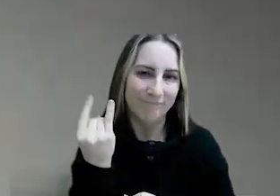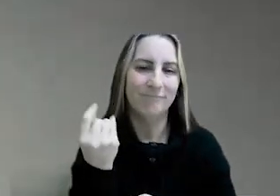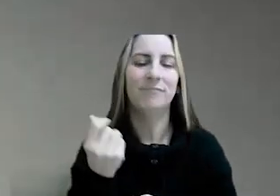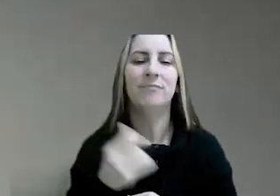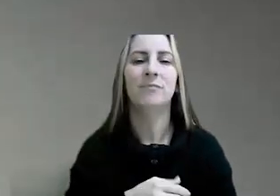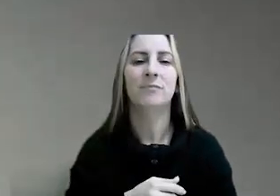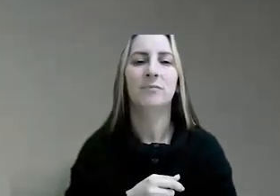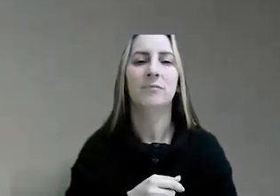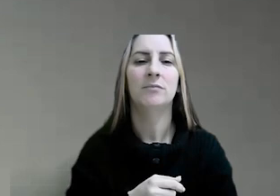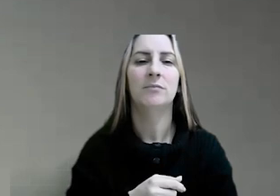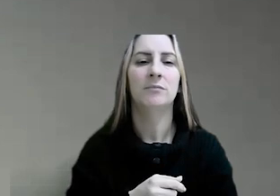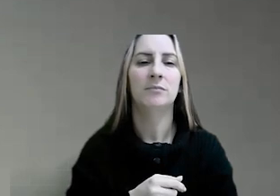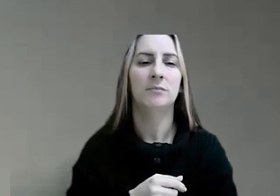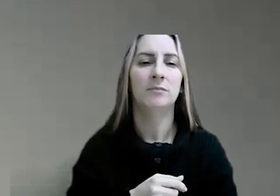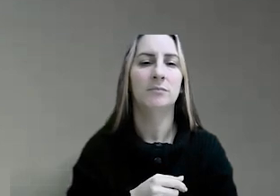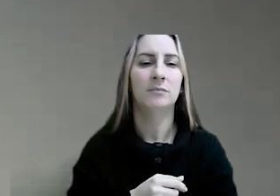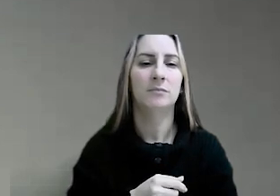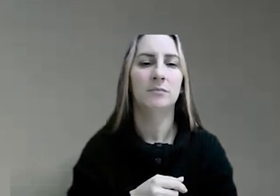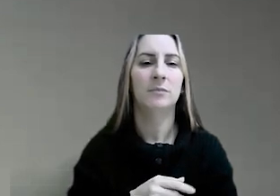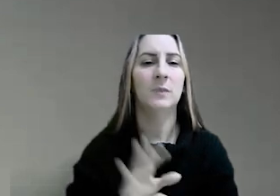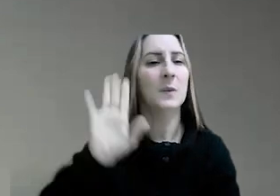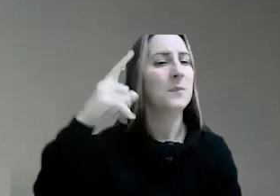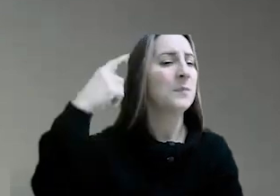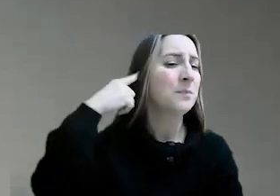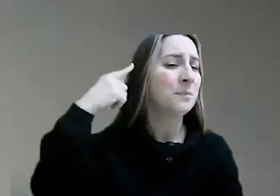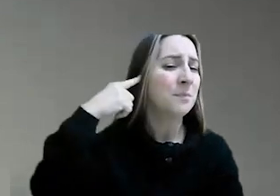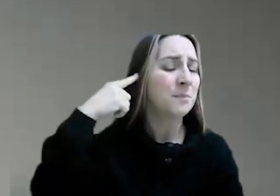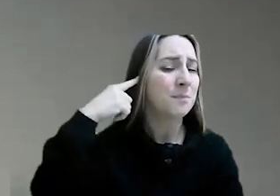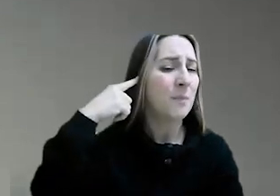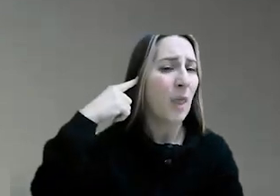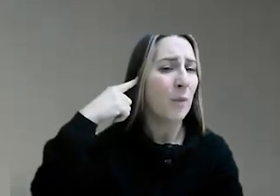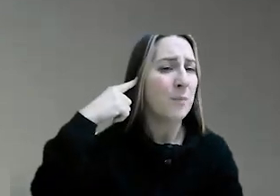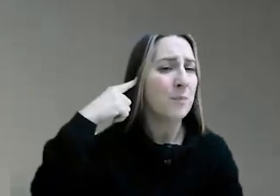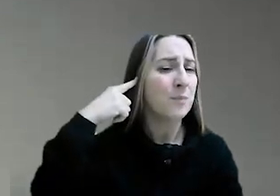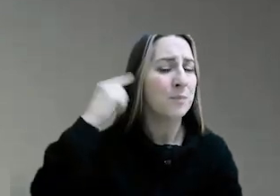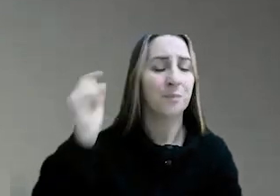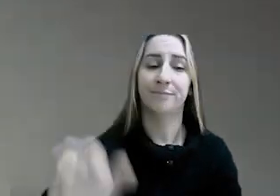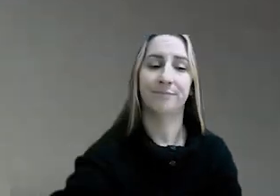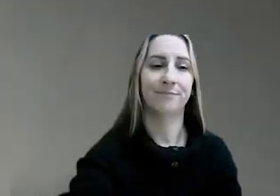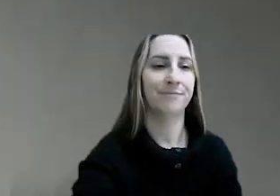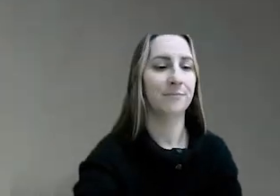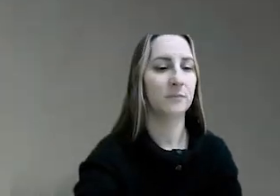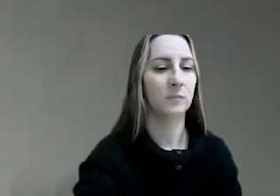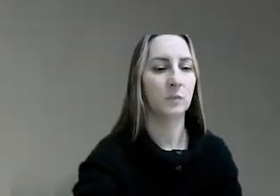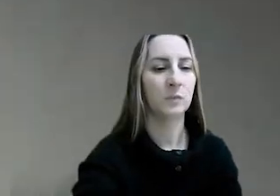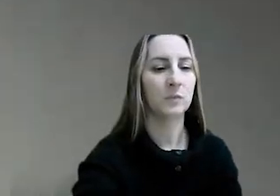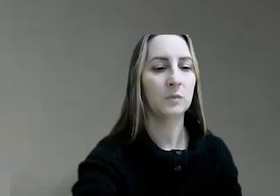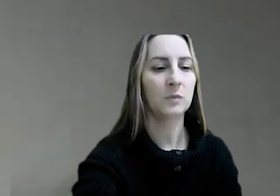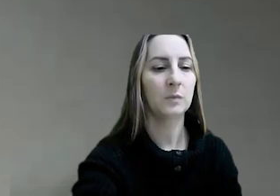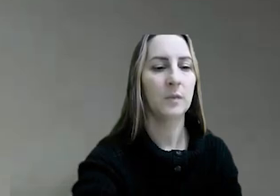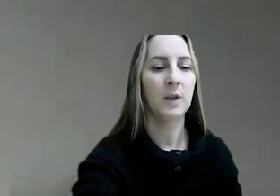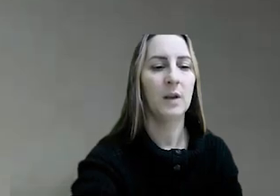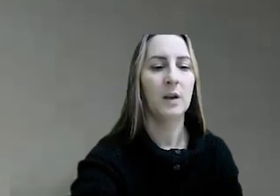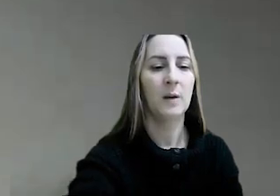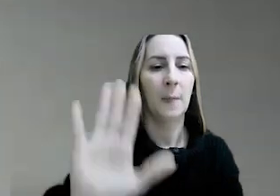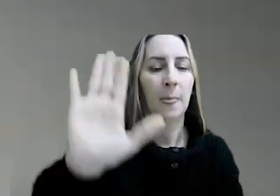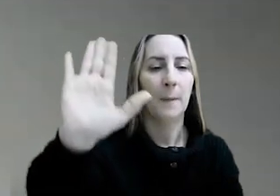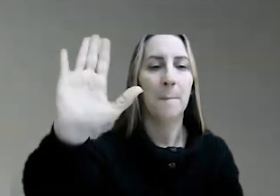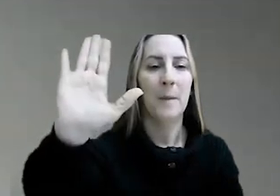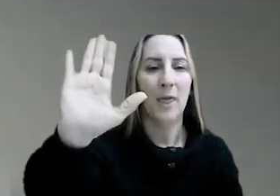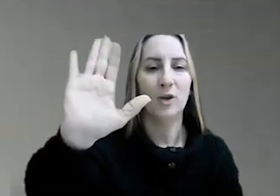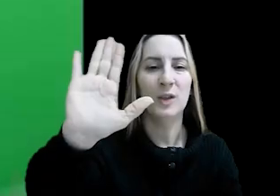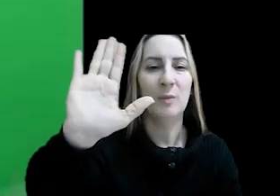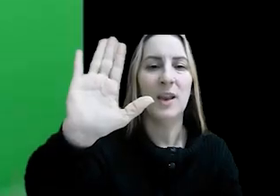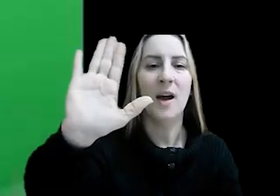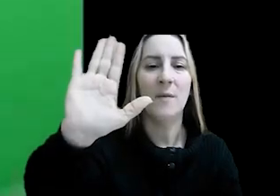Salidas no documentadas. Ahí ya estamos hablando de que modifica el impuesto determinado. Porque vos en salidas no documentadas